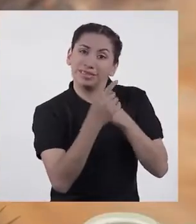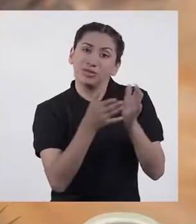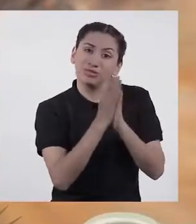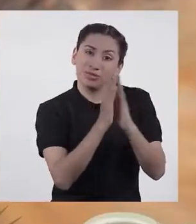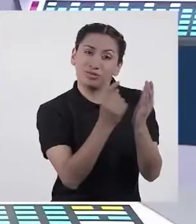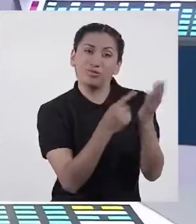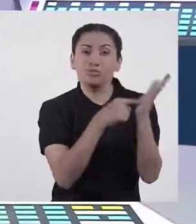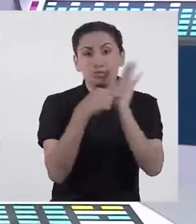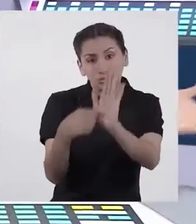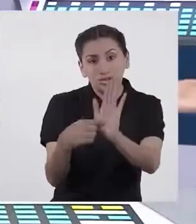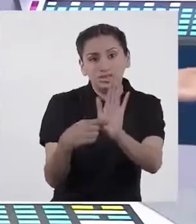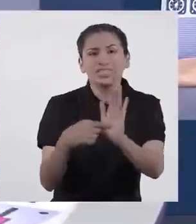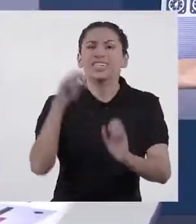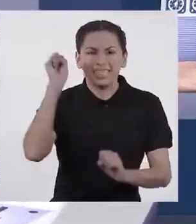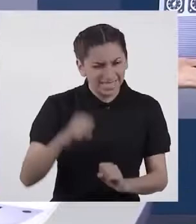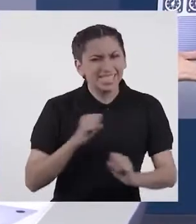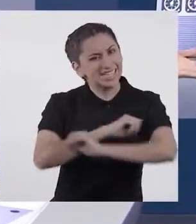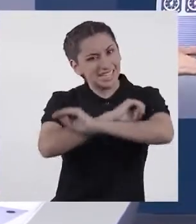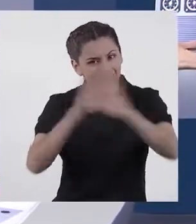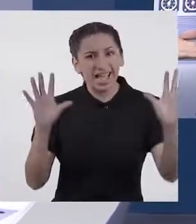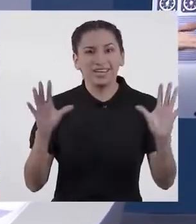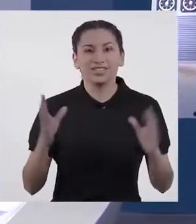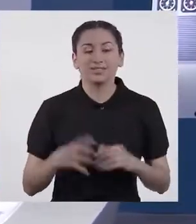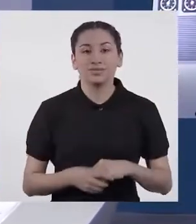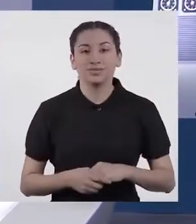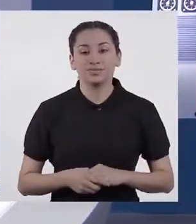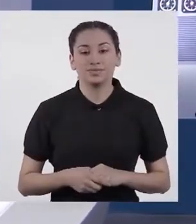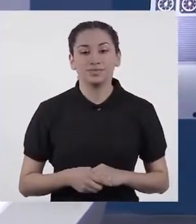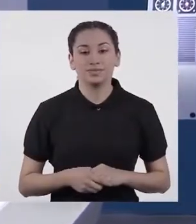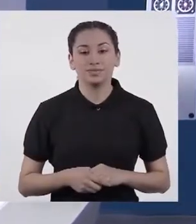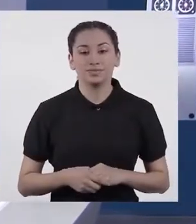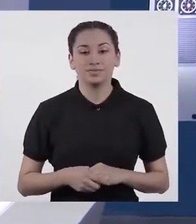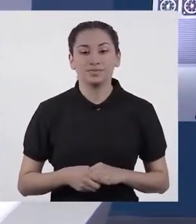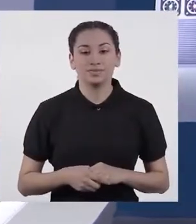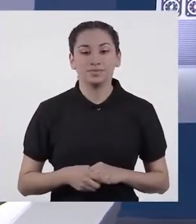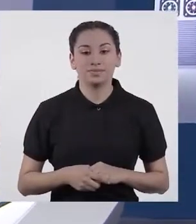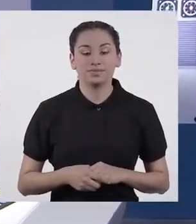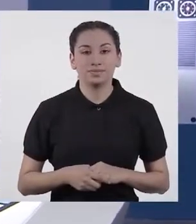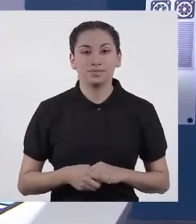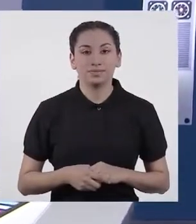la noticia, Techi? ¡Claro que sí!